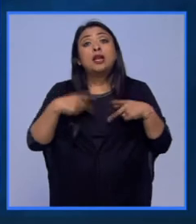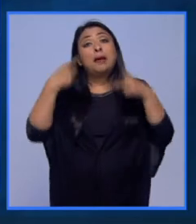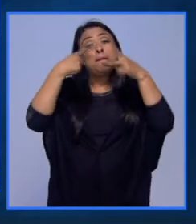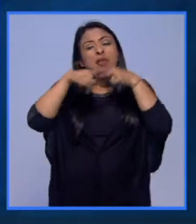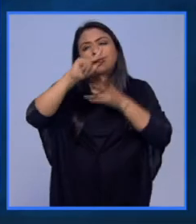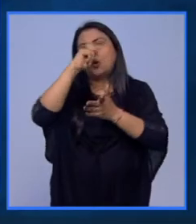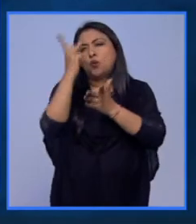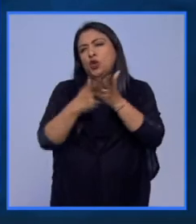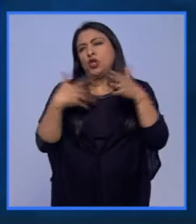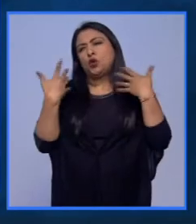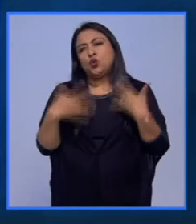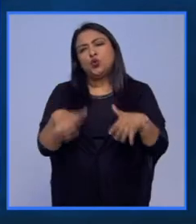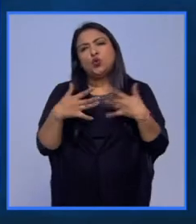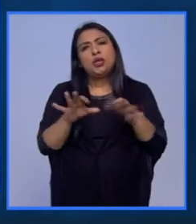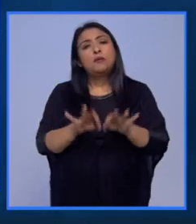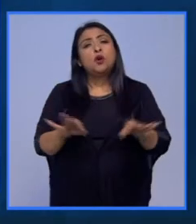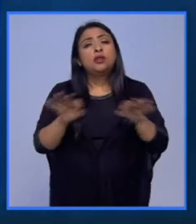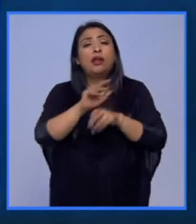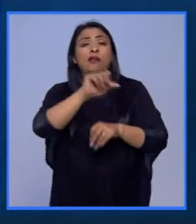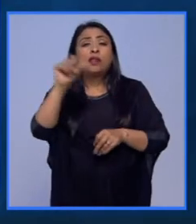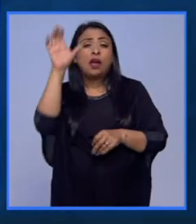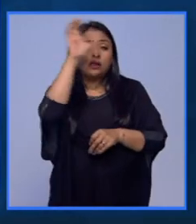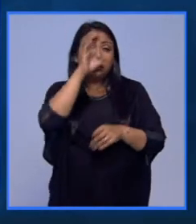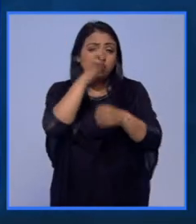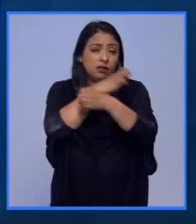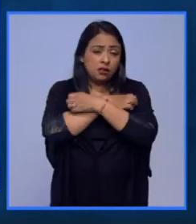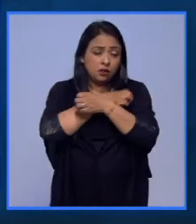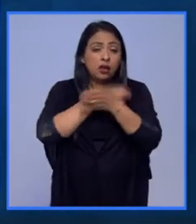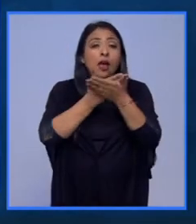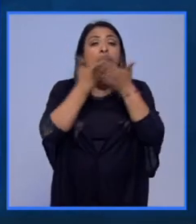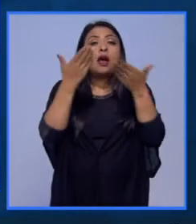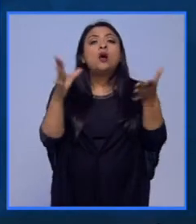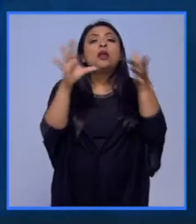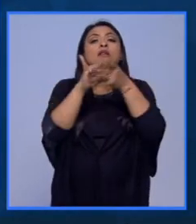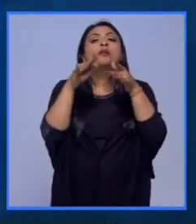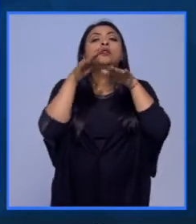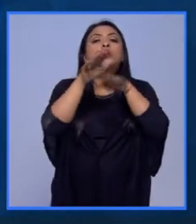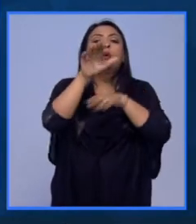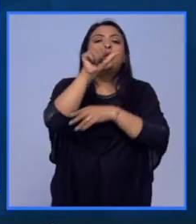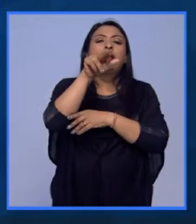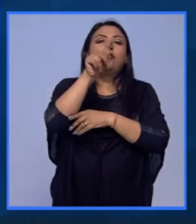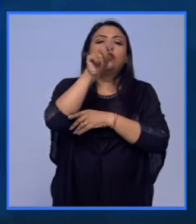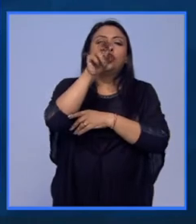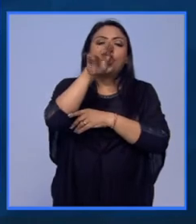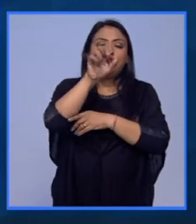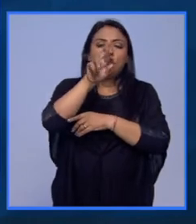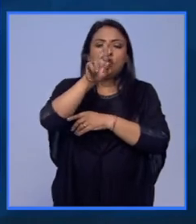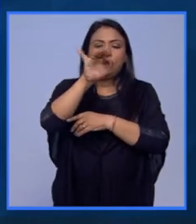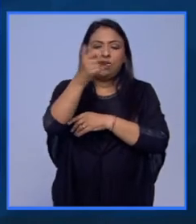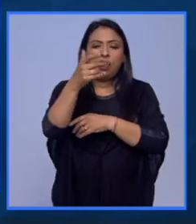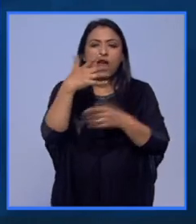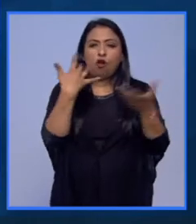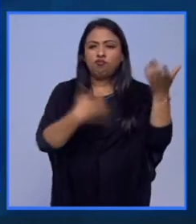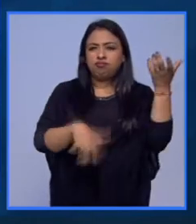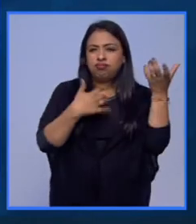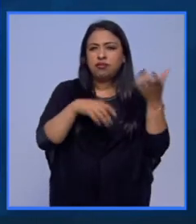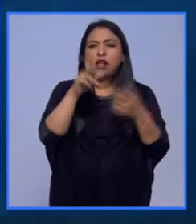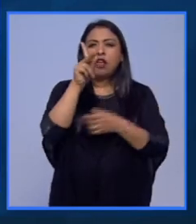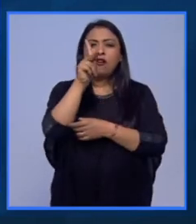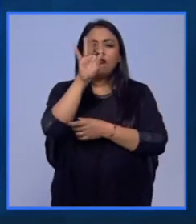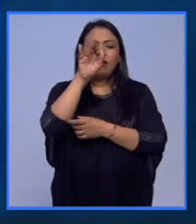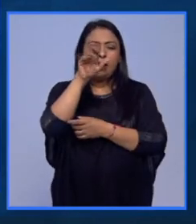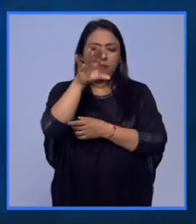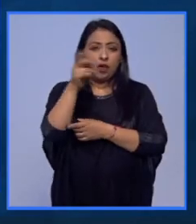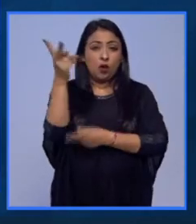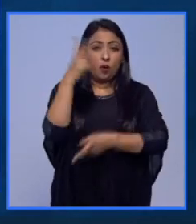gran proyecto fundamental para la ciencia y la educación. Ahora vamos a platicar de Antonio Rey, un guitarrista flamenco que viene a